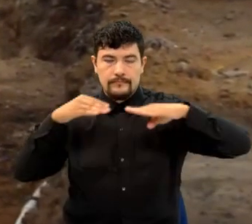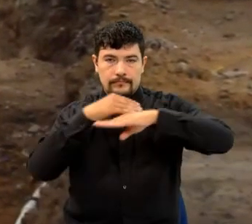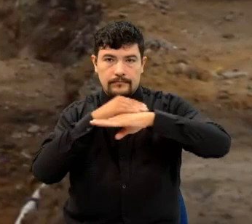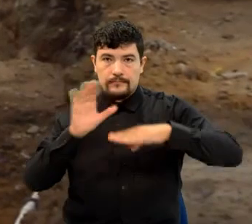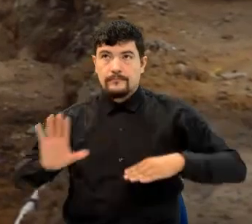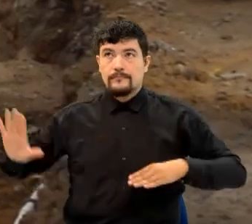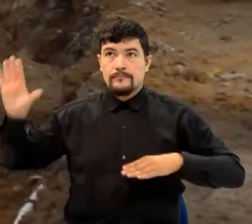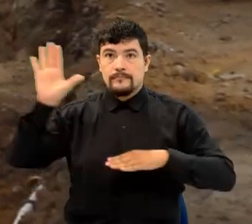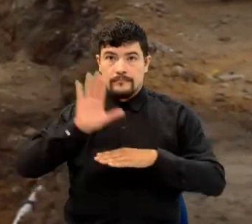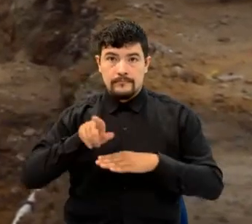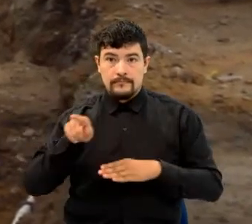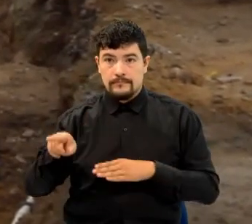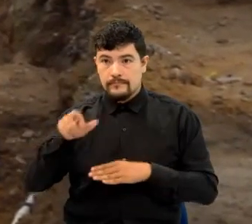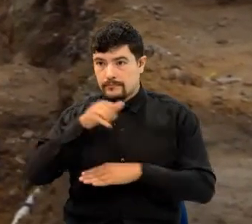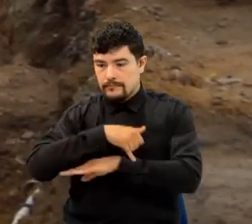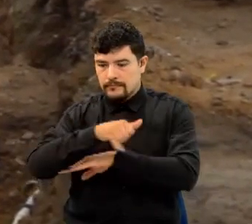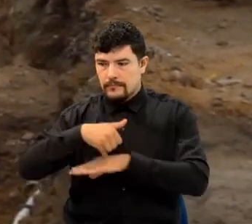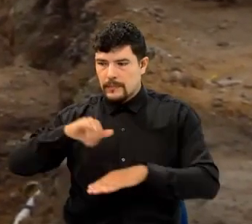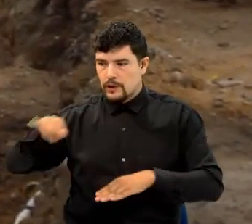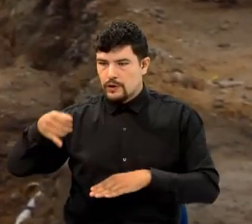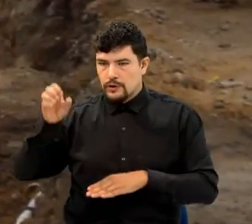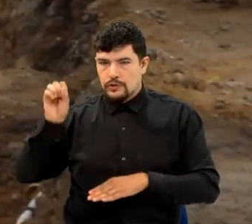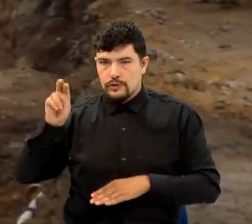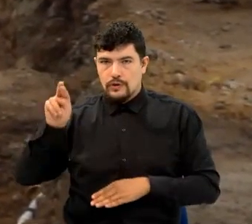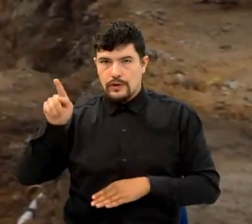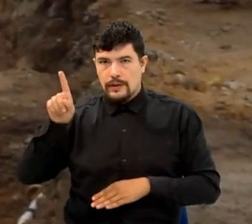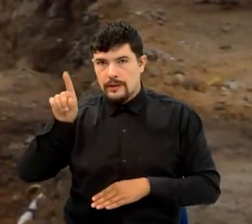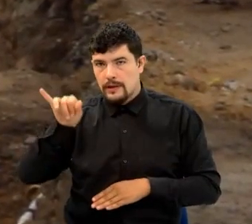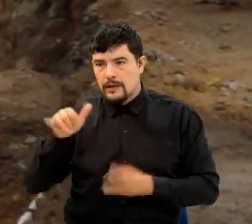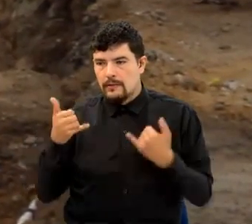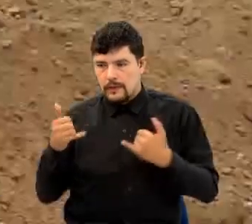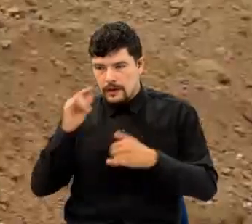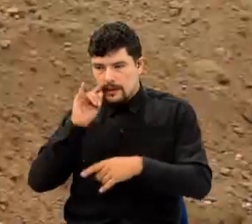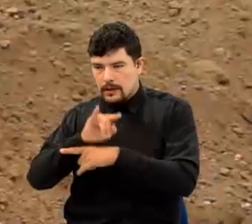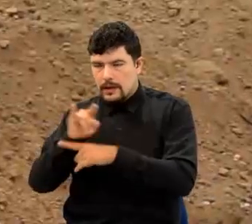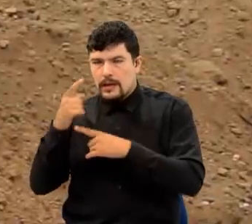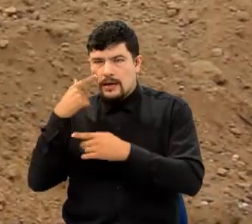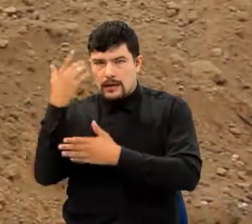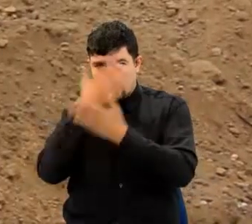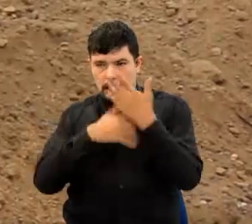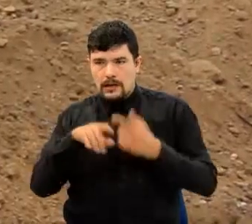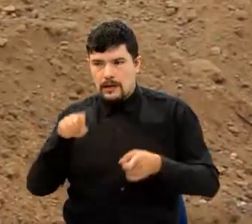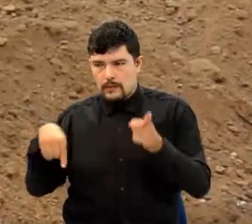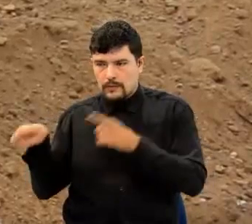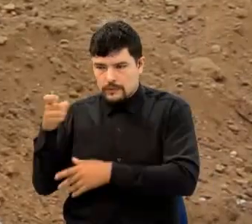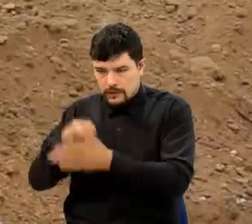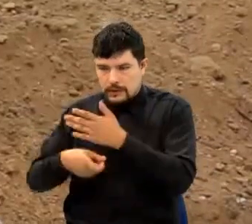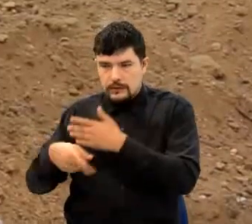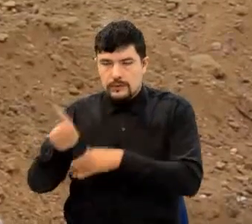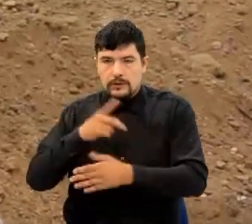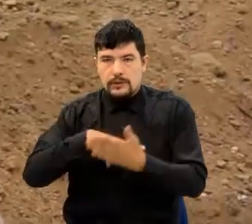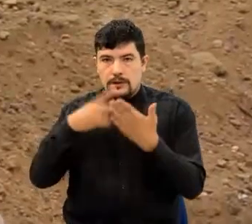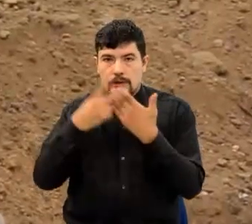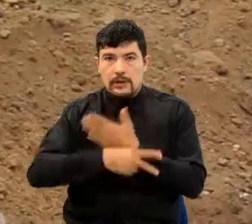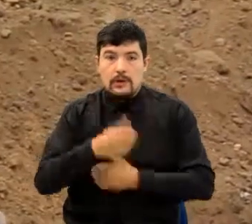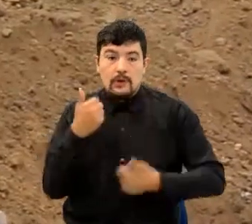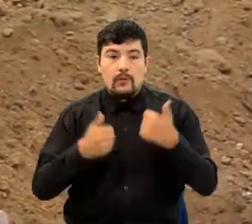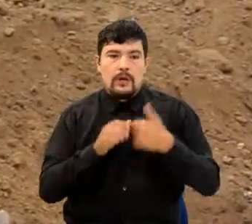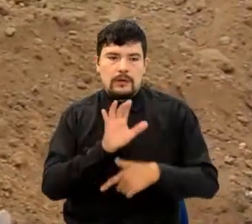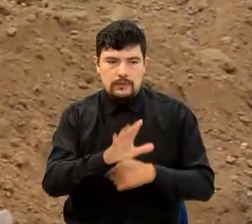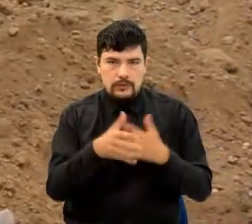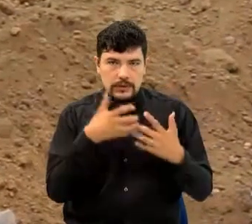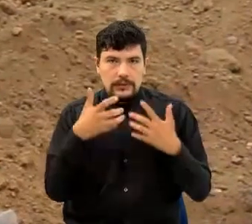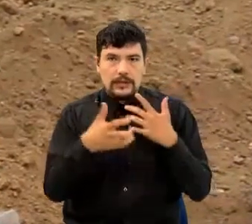Infraestructura y Vivienda, el ingeniero Jordi Franco Telles, adelantó la supervisión y analizó algunos ajustes al proyecto, entre ellos el del sistema